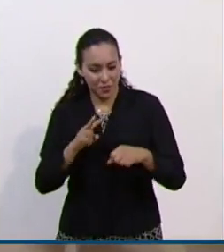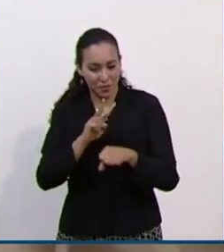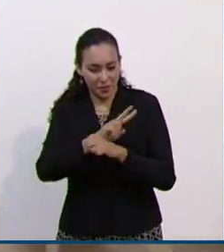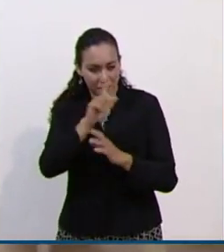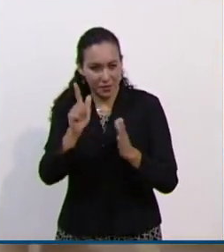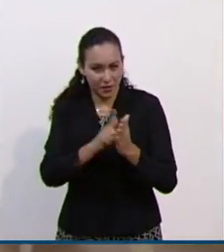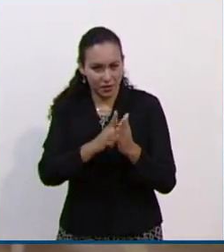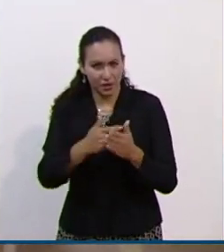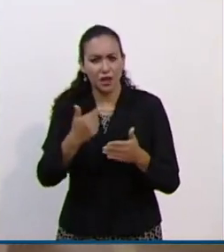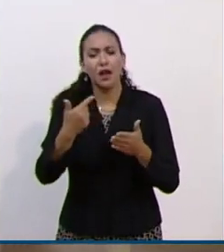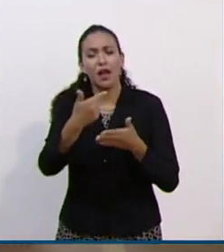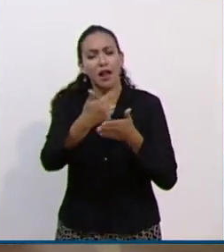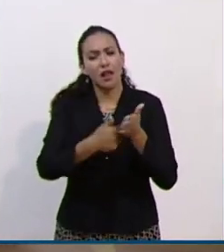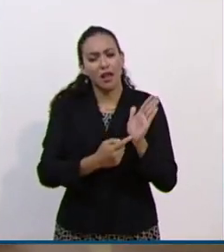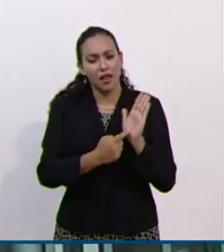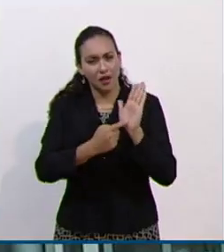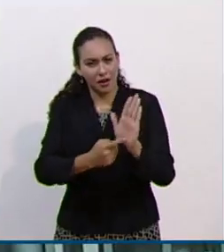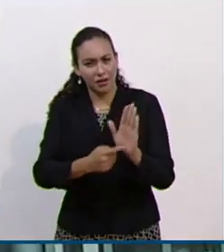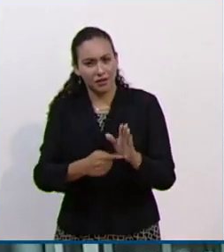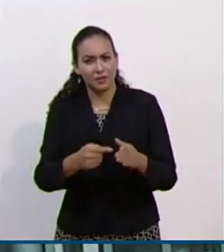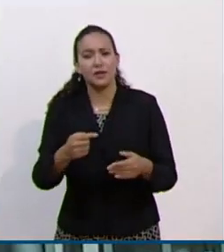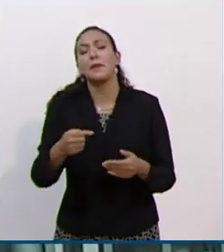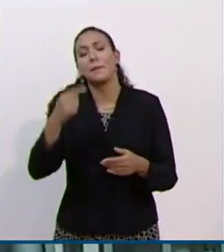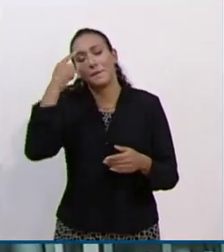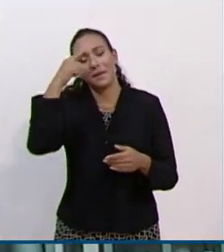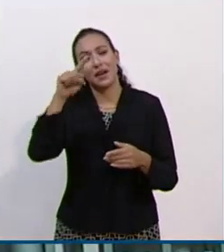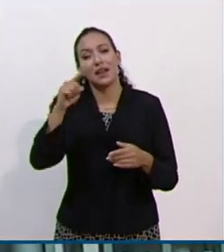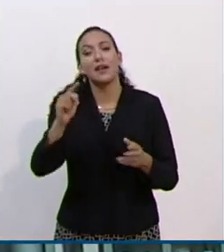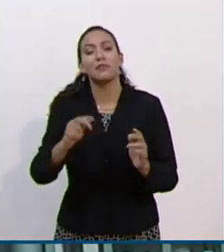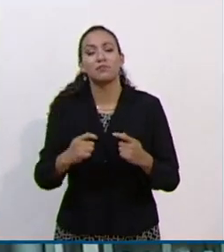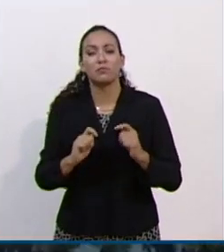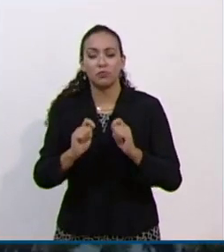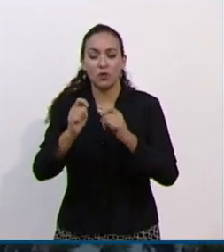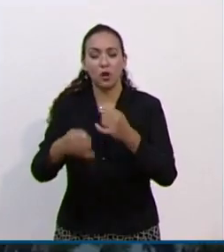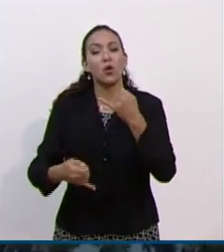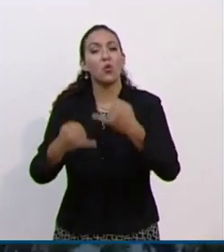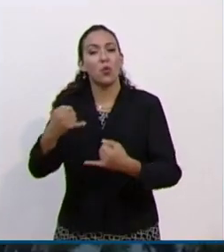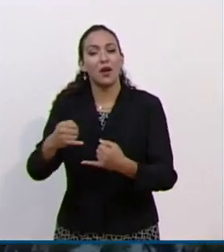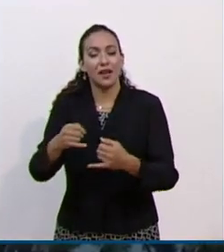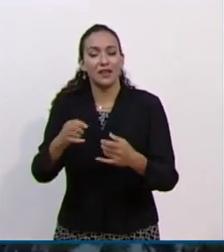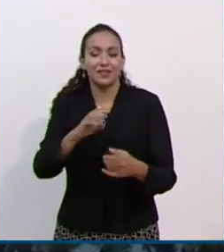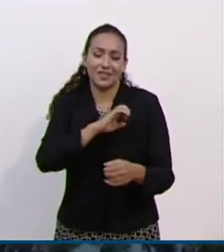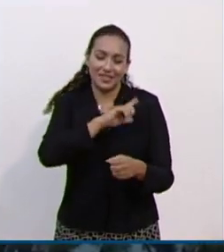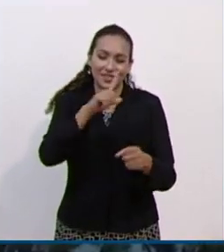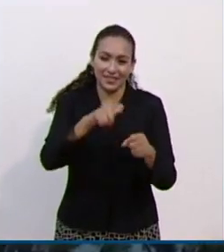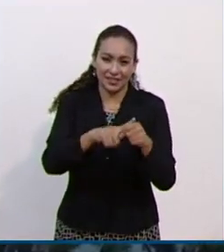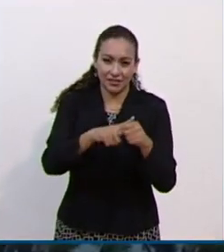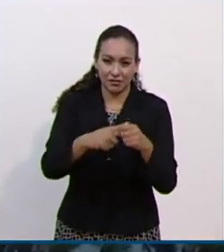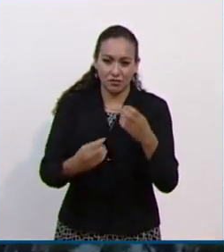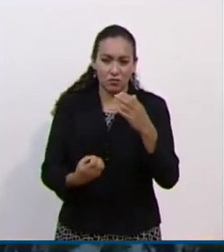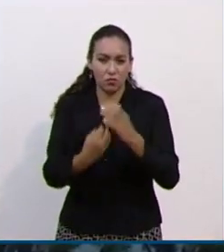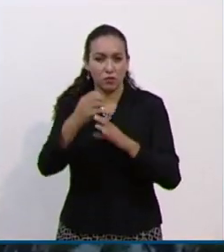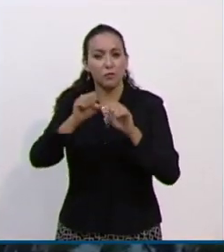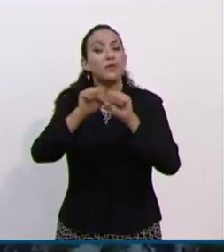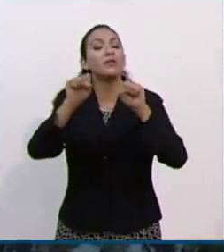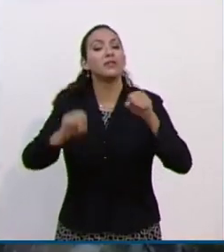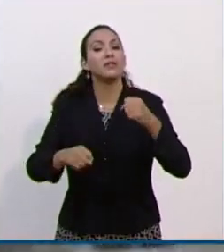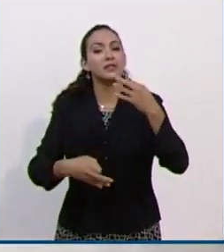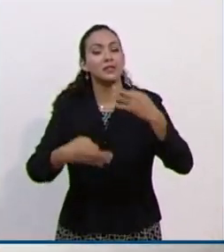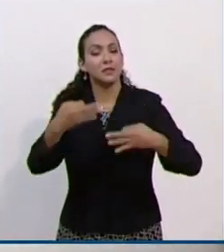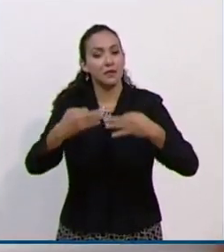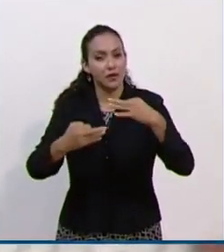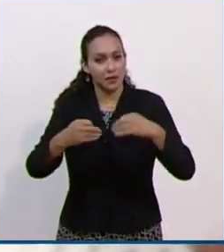lista de los vencedores de 2 concursos de oposición para la designación de jueces de distrito especializados en el nuevo sistema de justicia